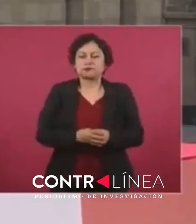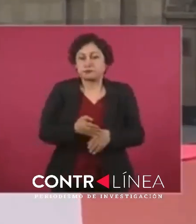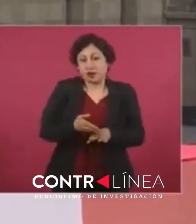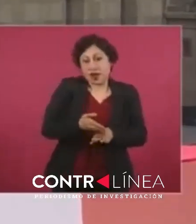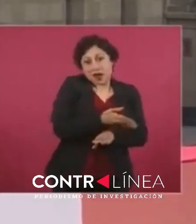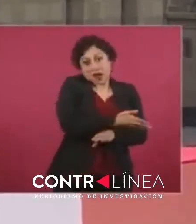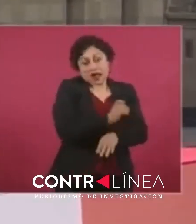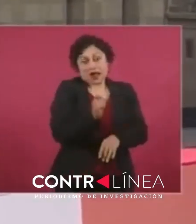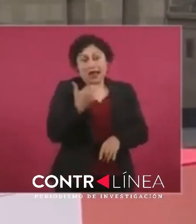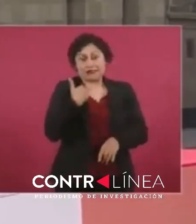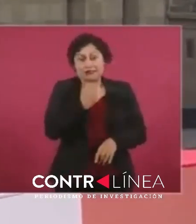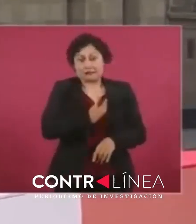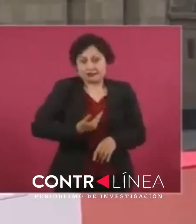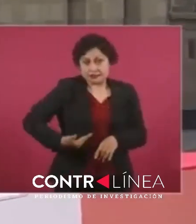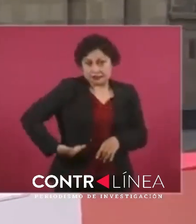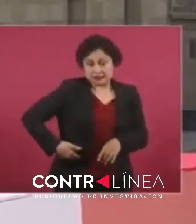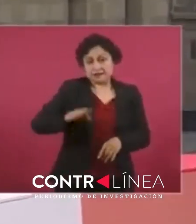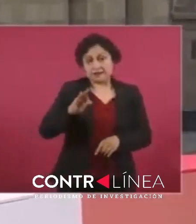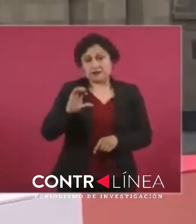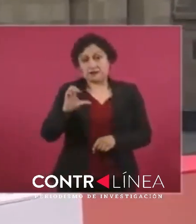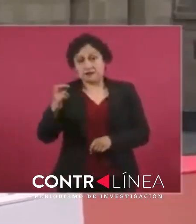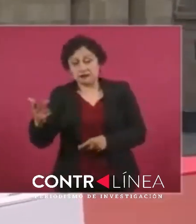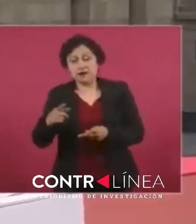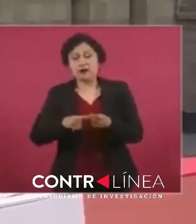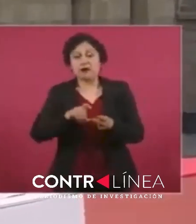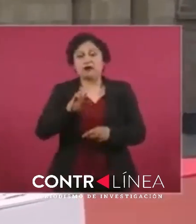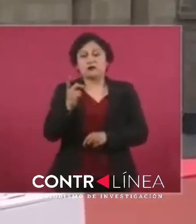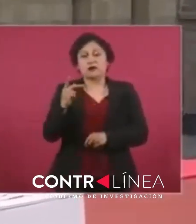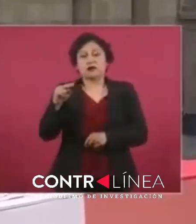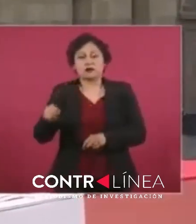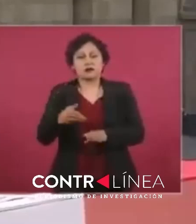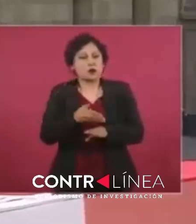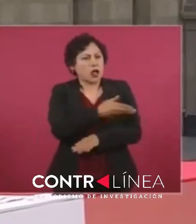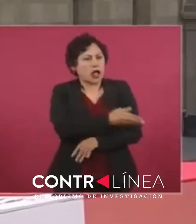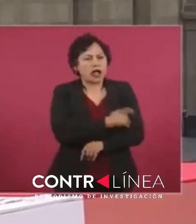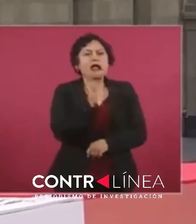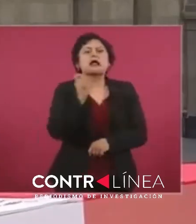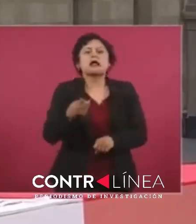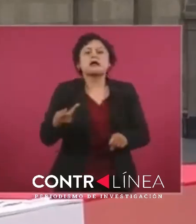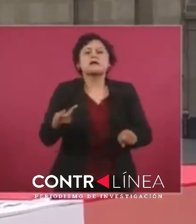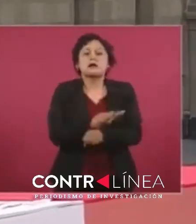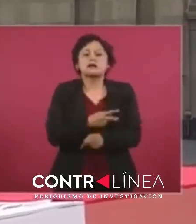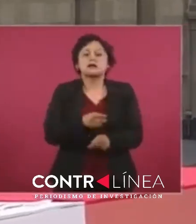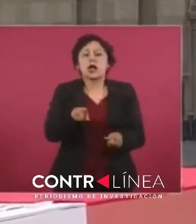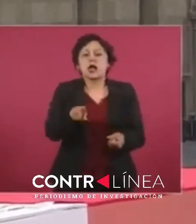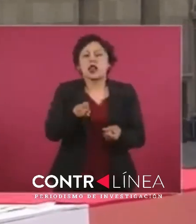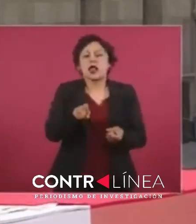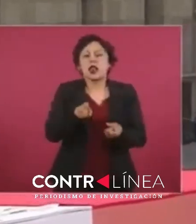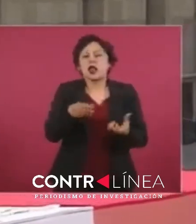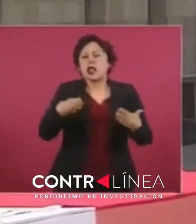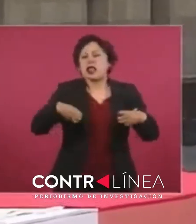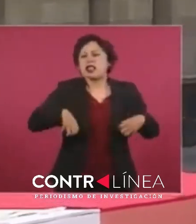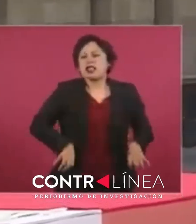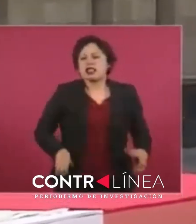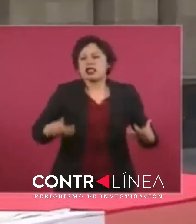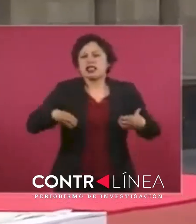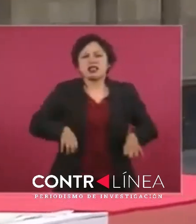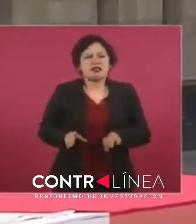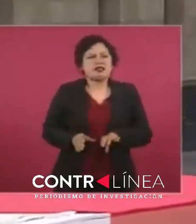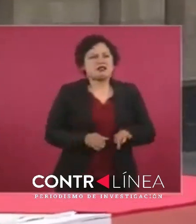empobrecían 100,000 personas, en nuestro gobierno, por el contrario, cada mes salen de la